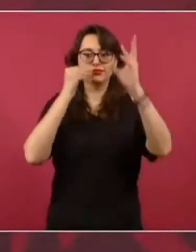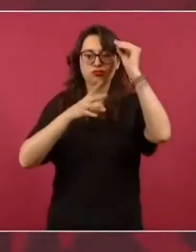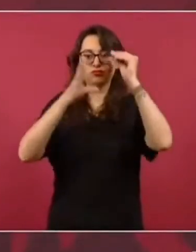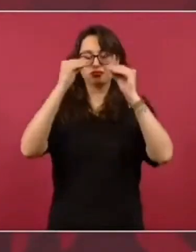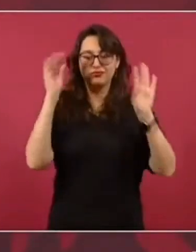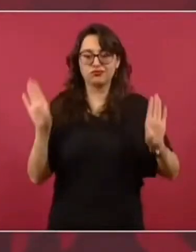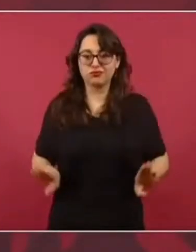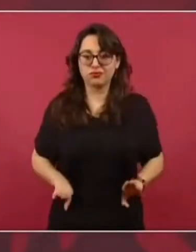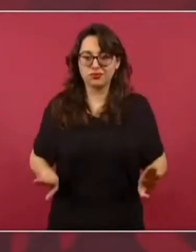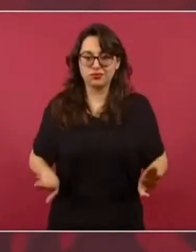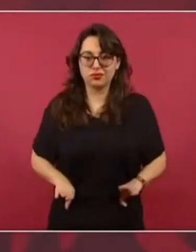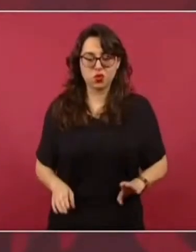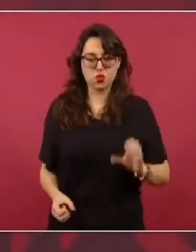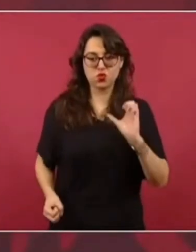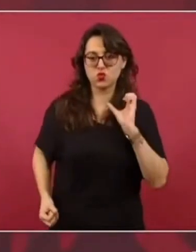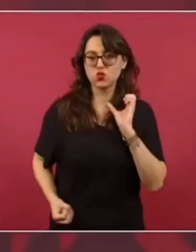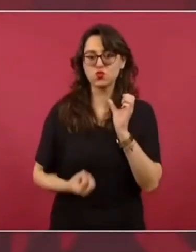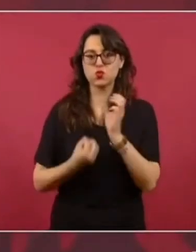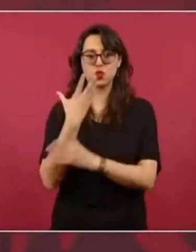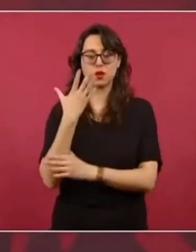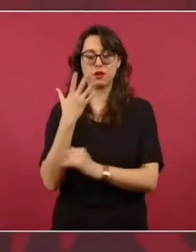bolívares,